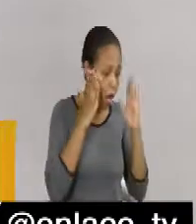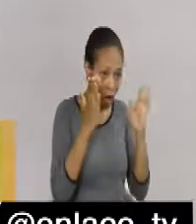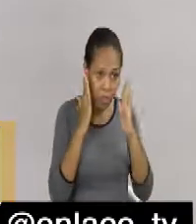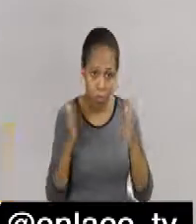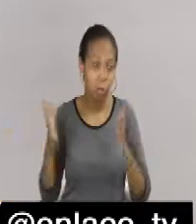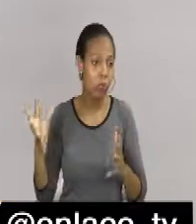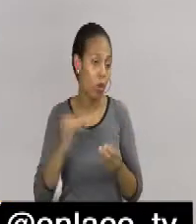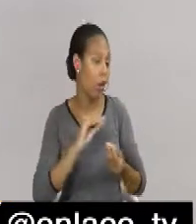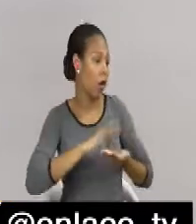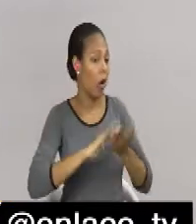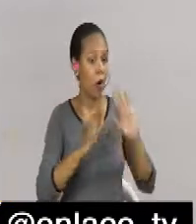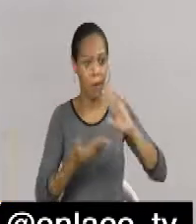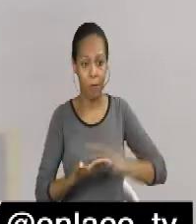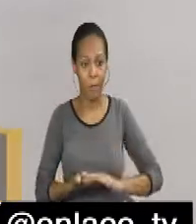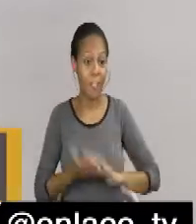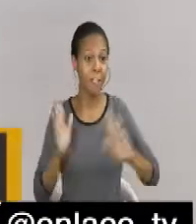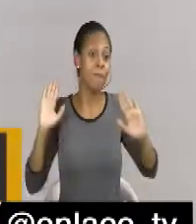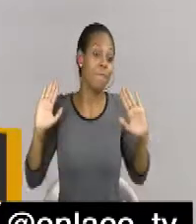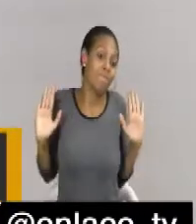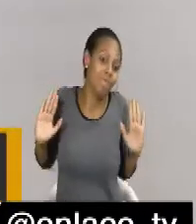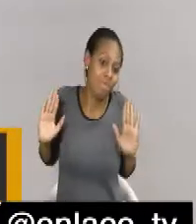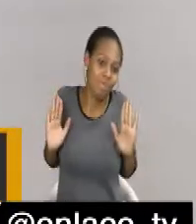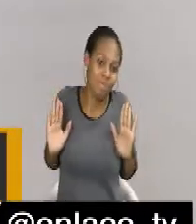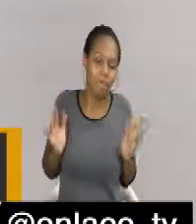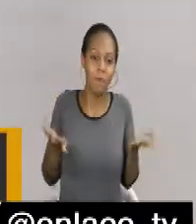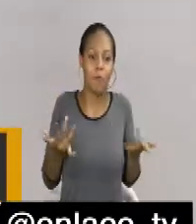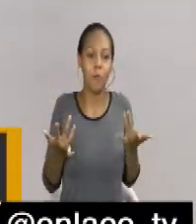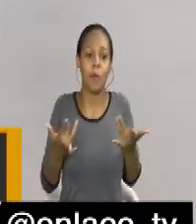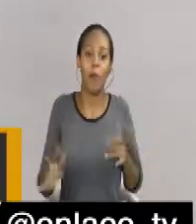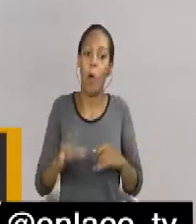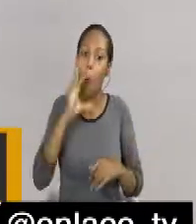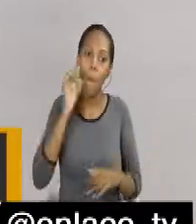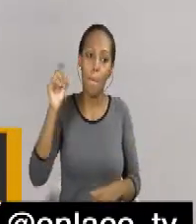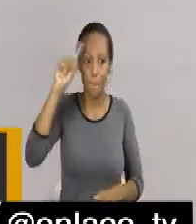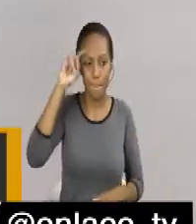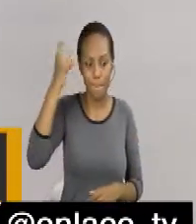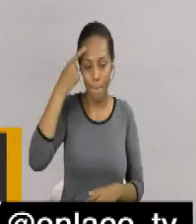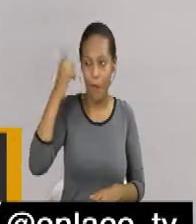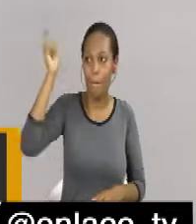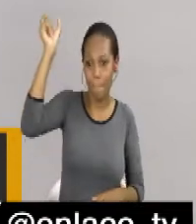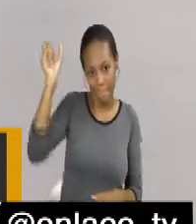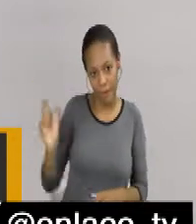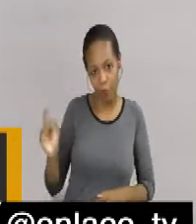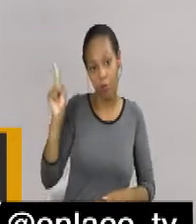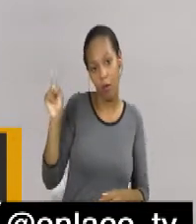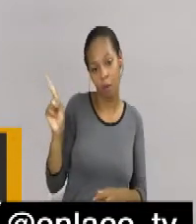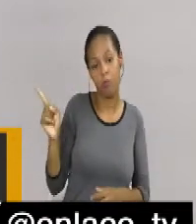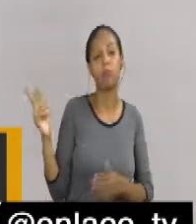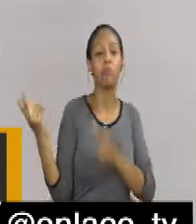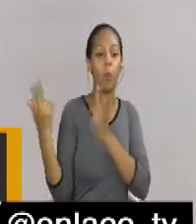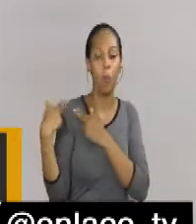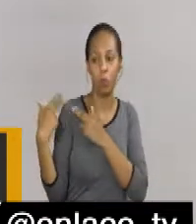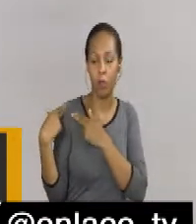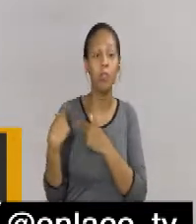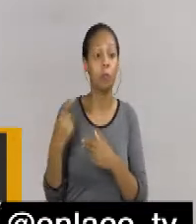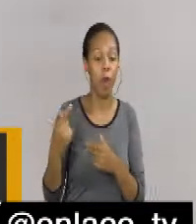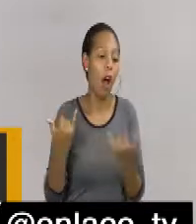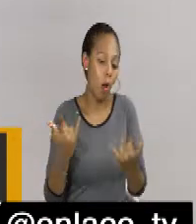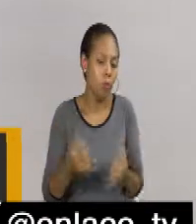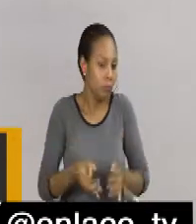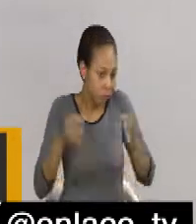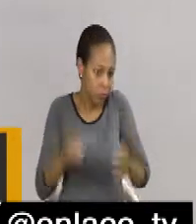situación, pero dependemos obviamente de las directrices del señor gobernador, hasta tanto El proceso va para el 18 de